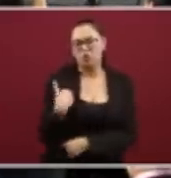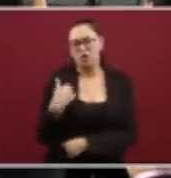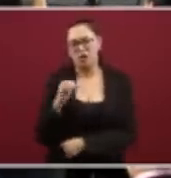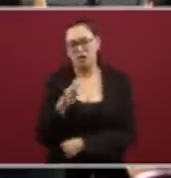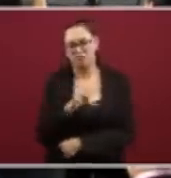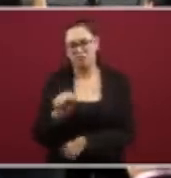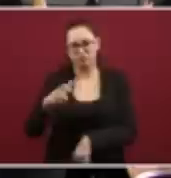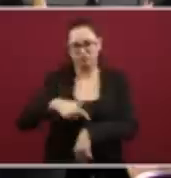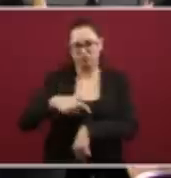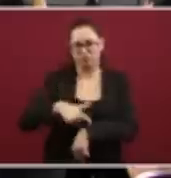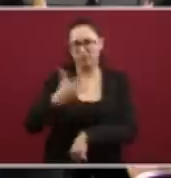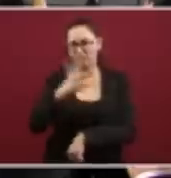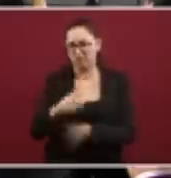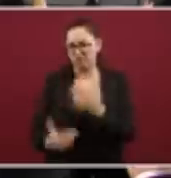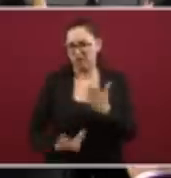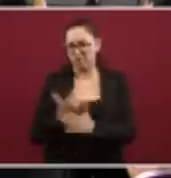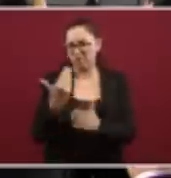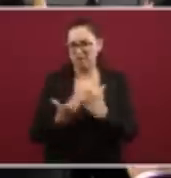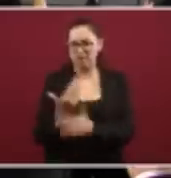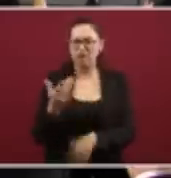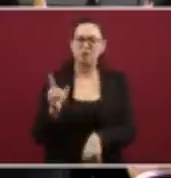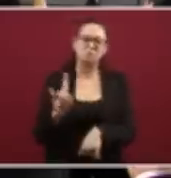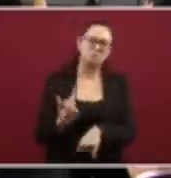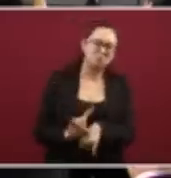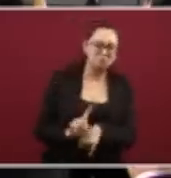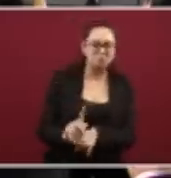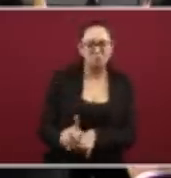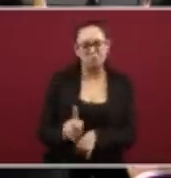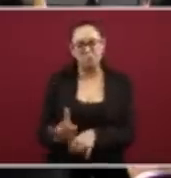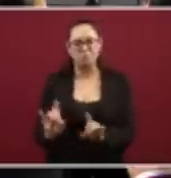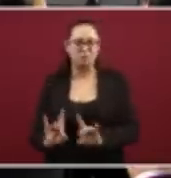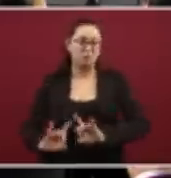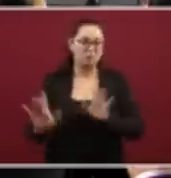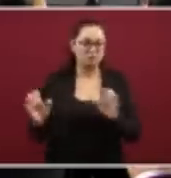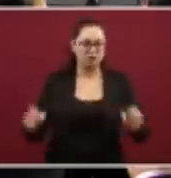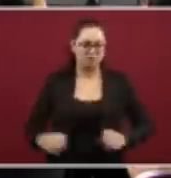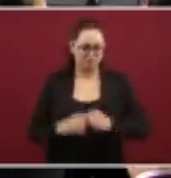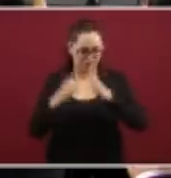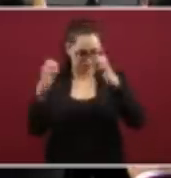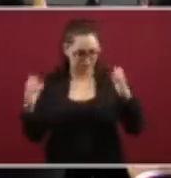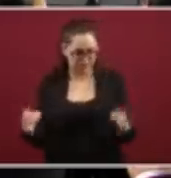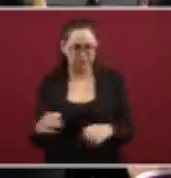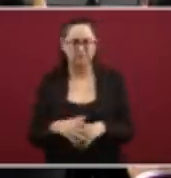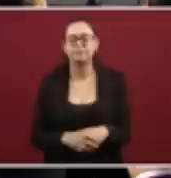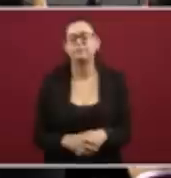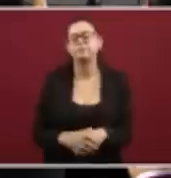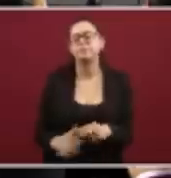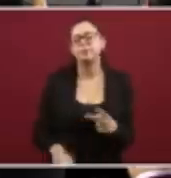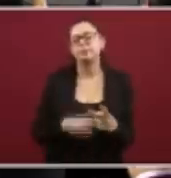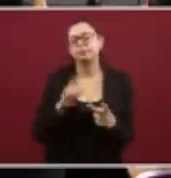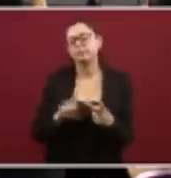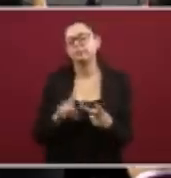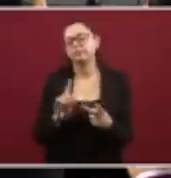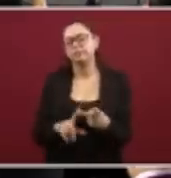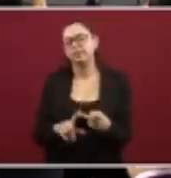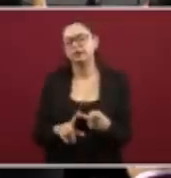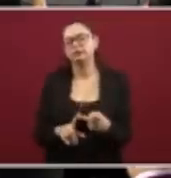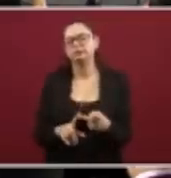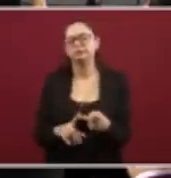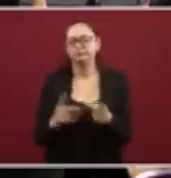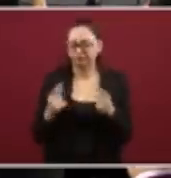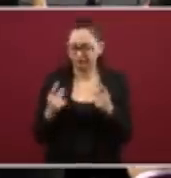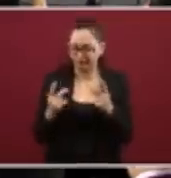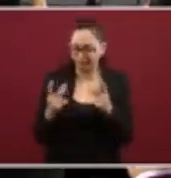mañana en segundo lugar se están reanudando acelerando las obras